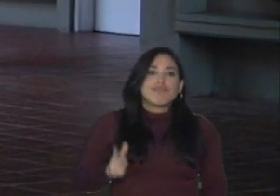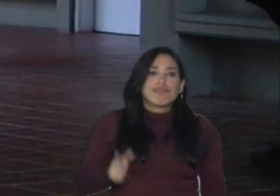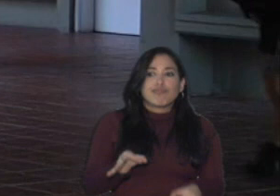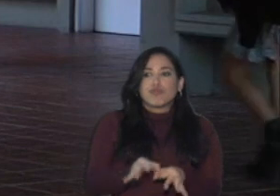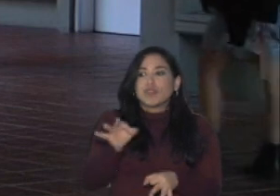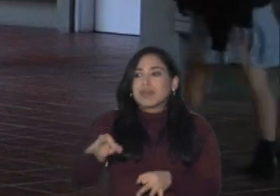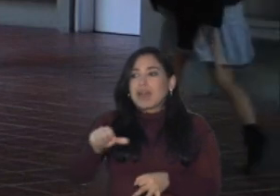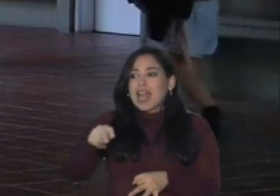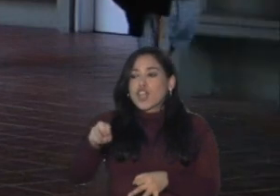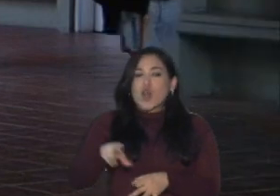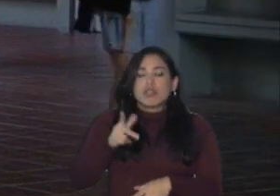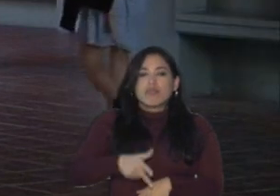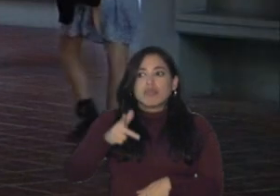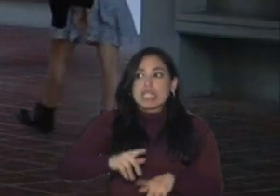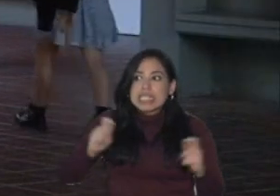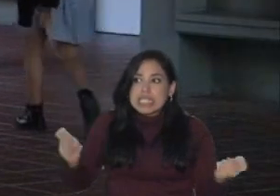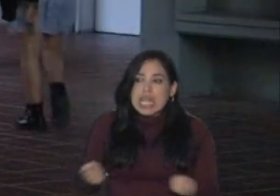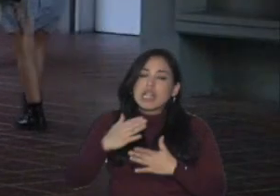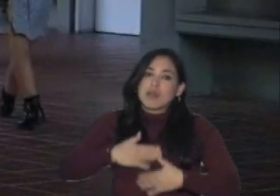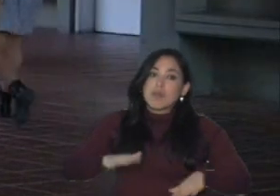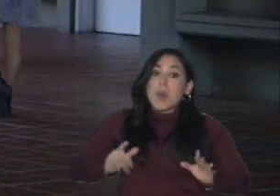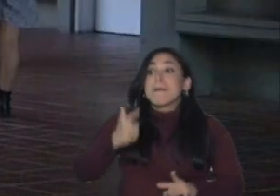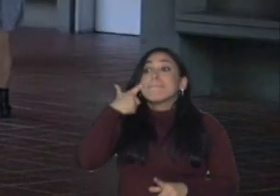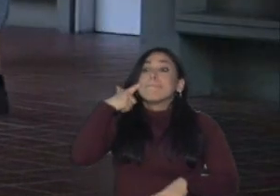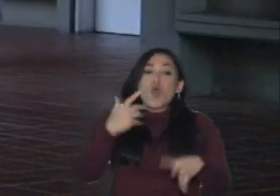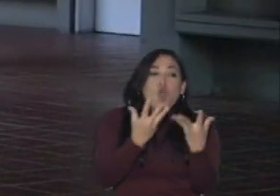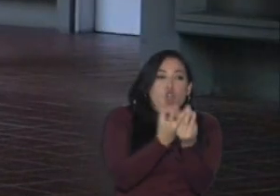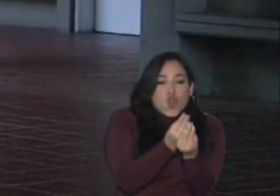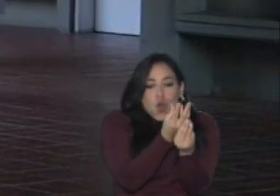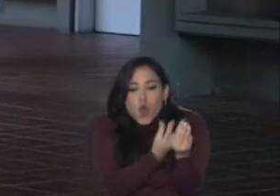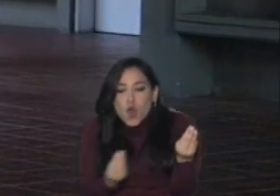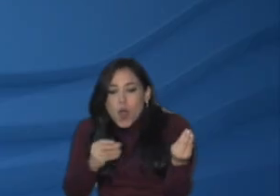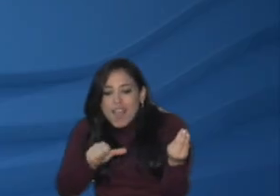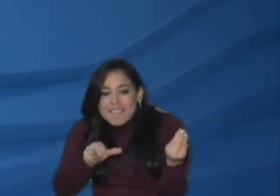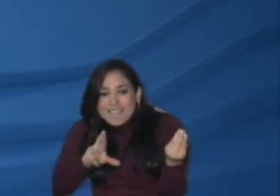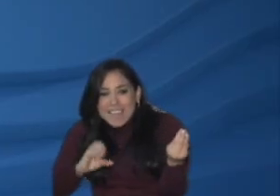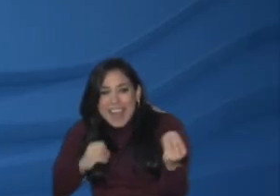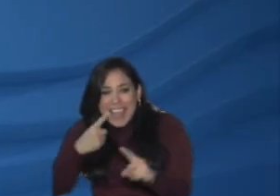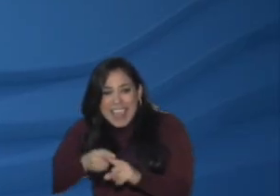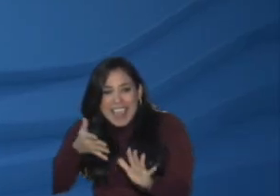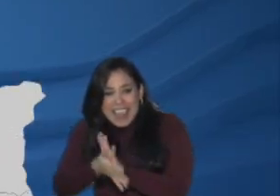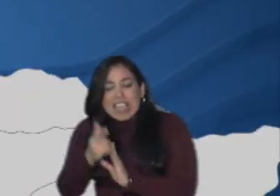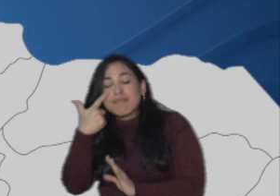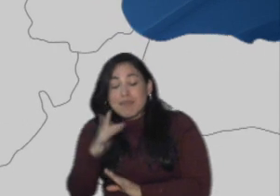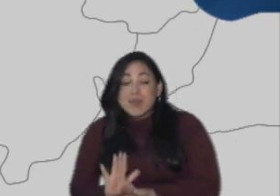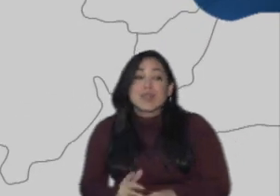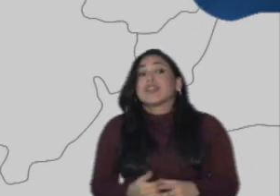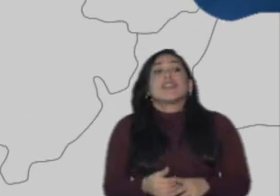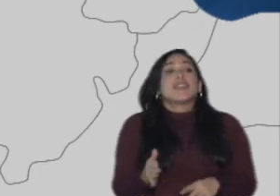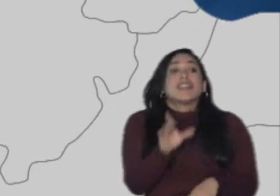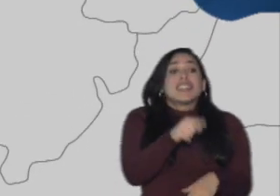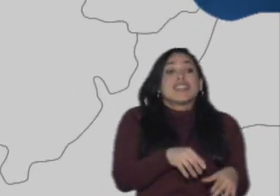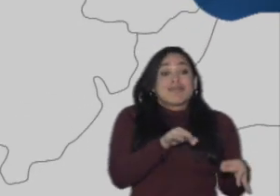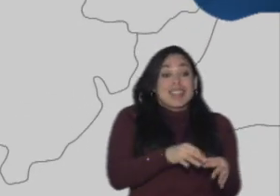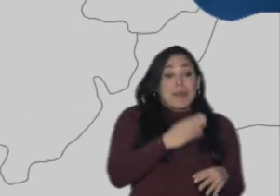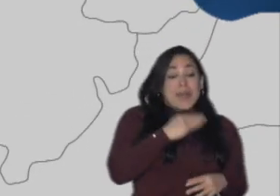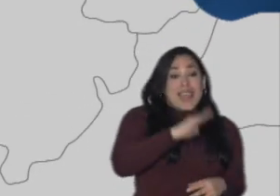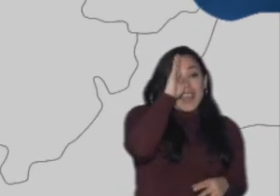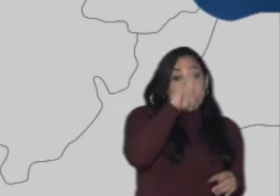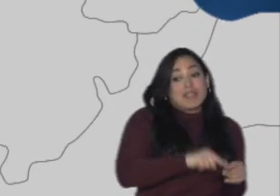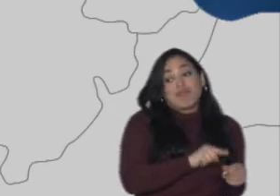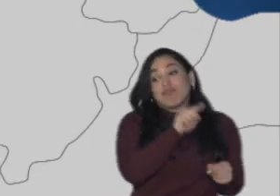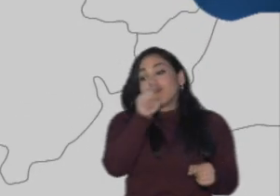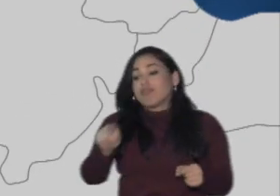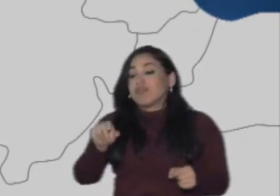municipio de Anorí y se encuentran fuera de peligro. Se presume que serían disidencias de las FARC. El ataque se presentó en la vía que conduce de Medellín